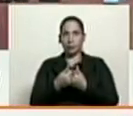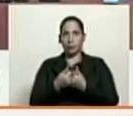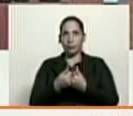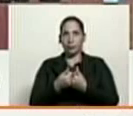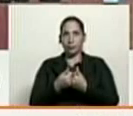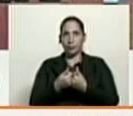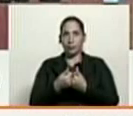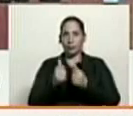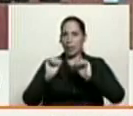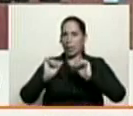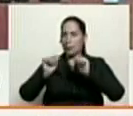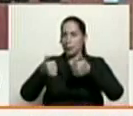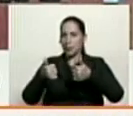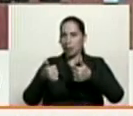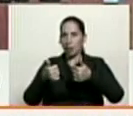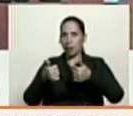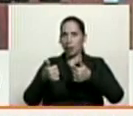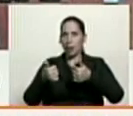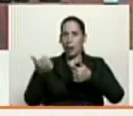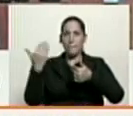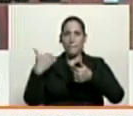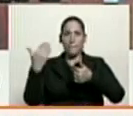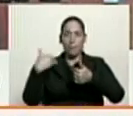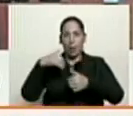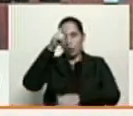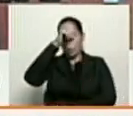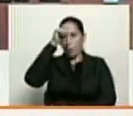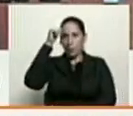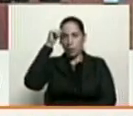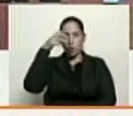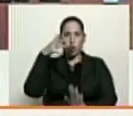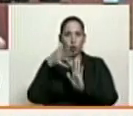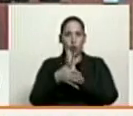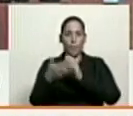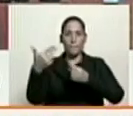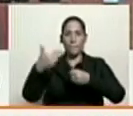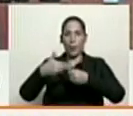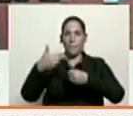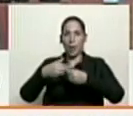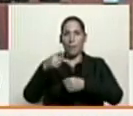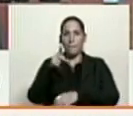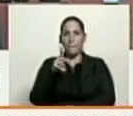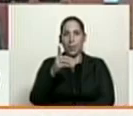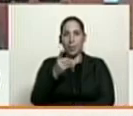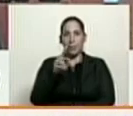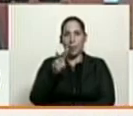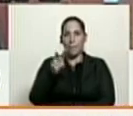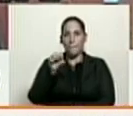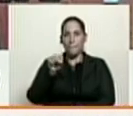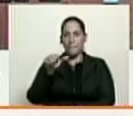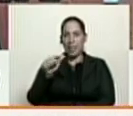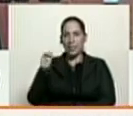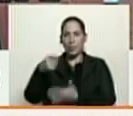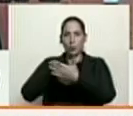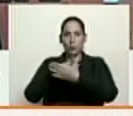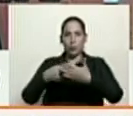digamos, comenzaron a partir del pasado domingo sobre la petrolera PDVSA y la prohibición de comercialización en dólares precisamente por